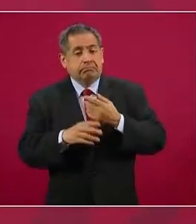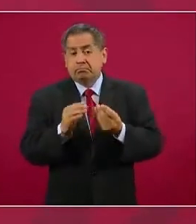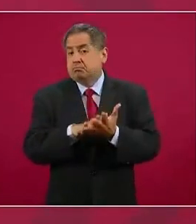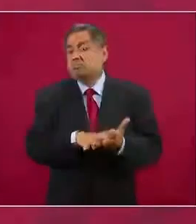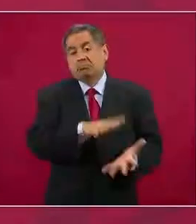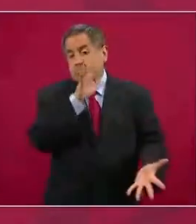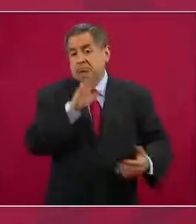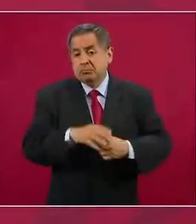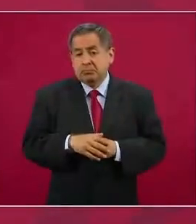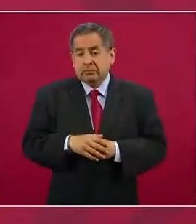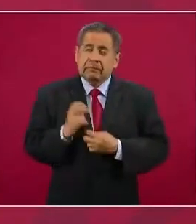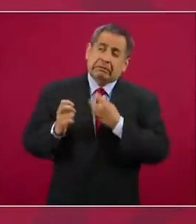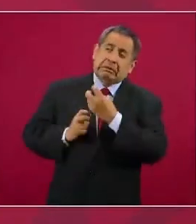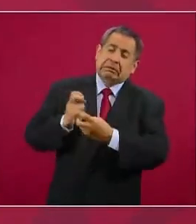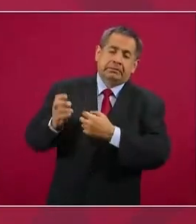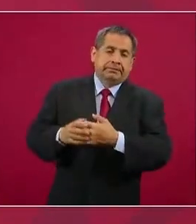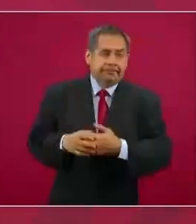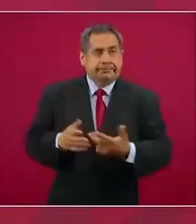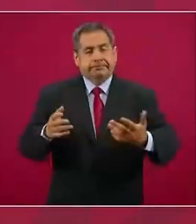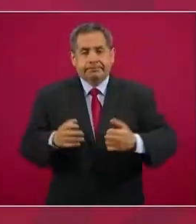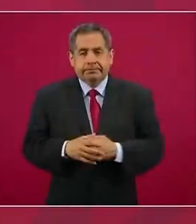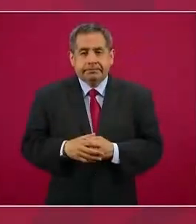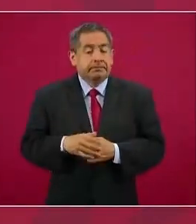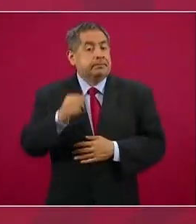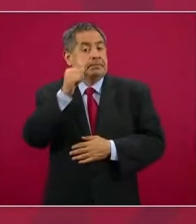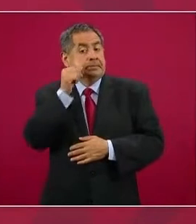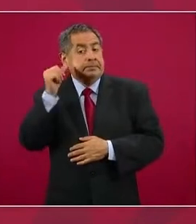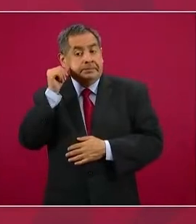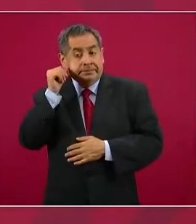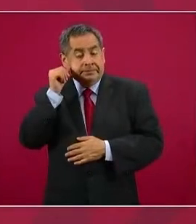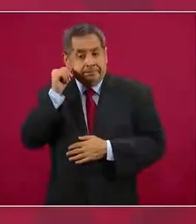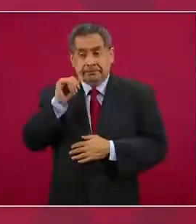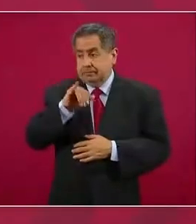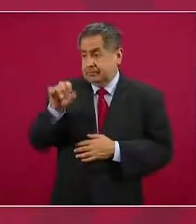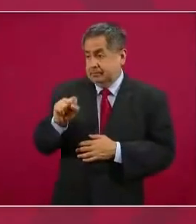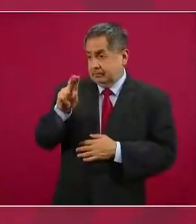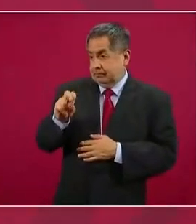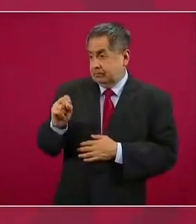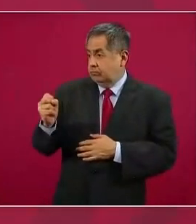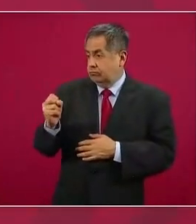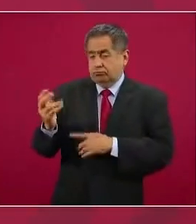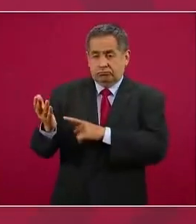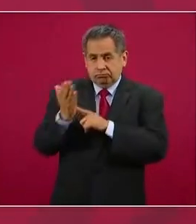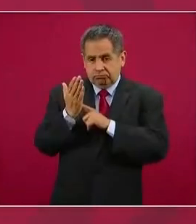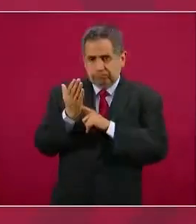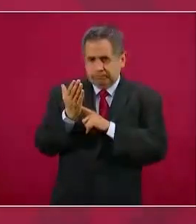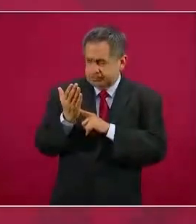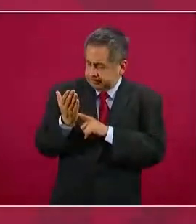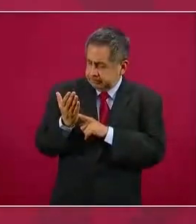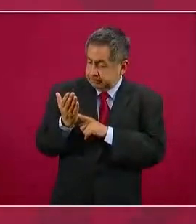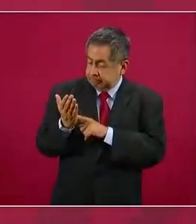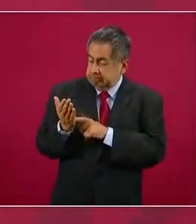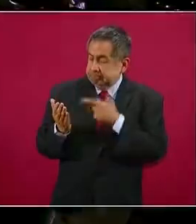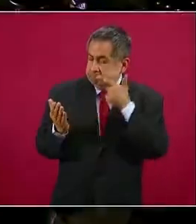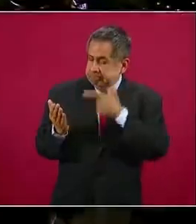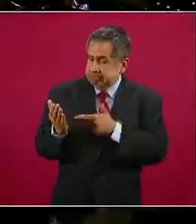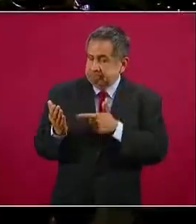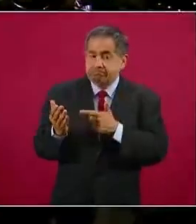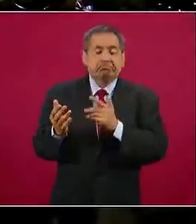Ahora, ayer Jesús me presentó un análisis de